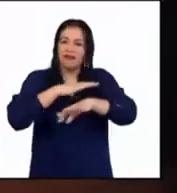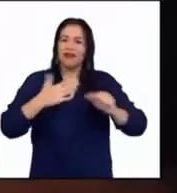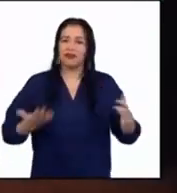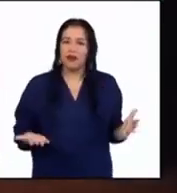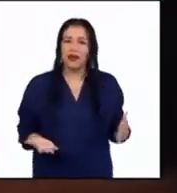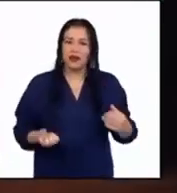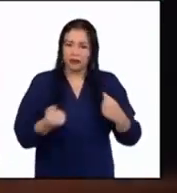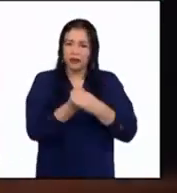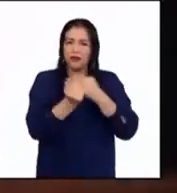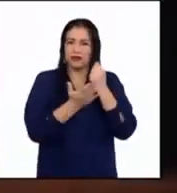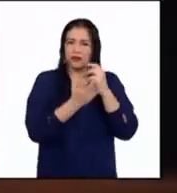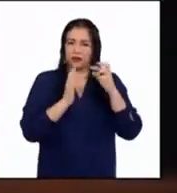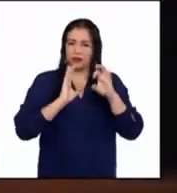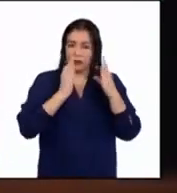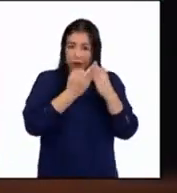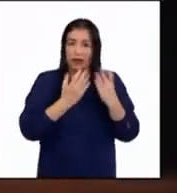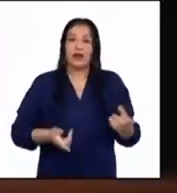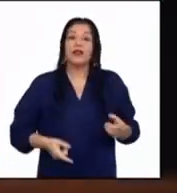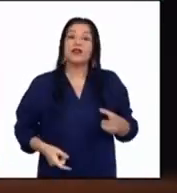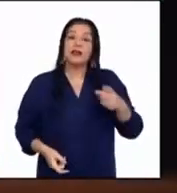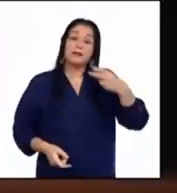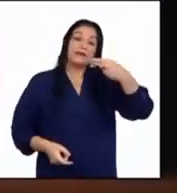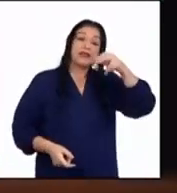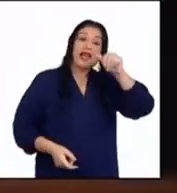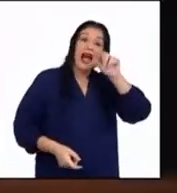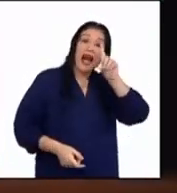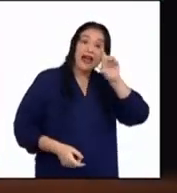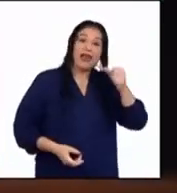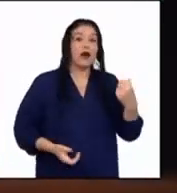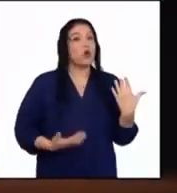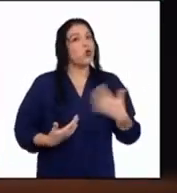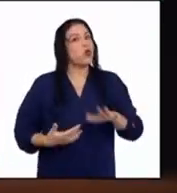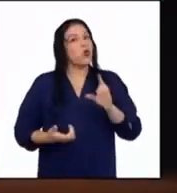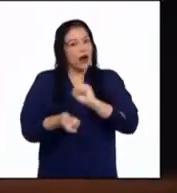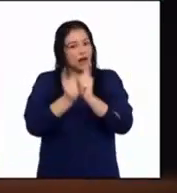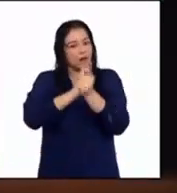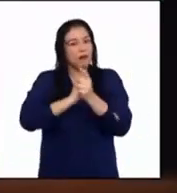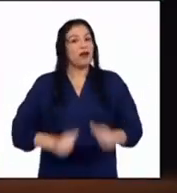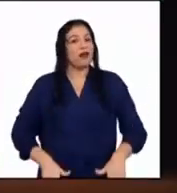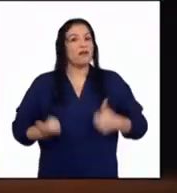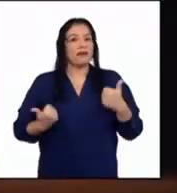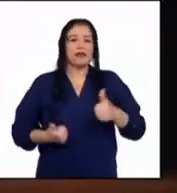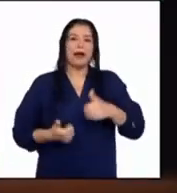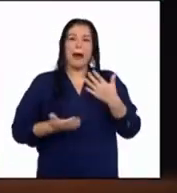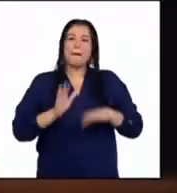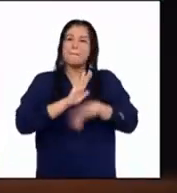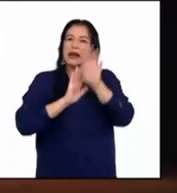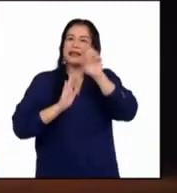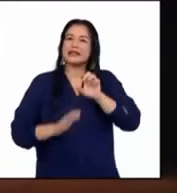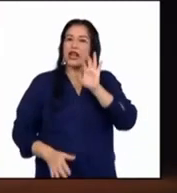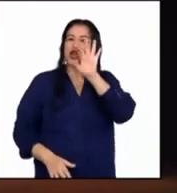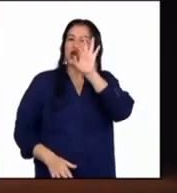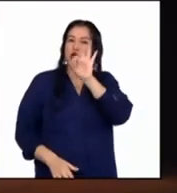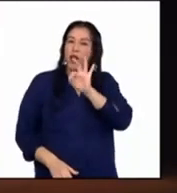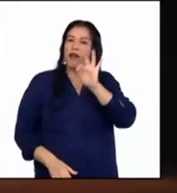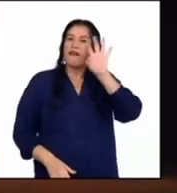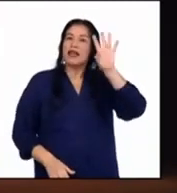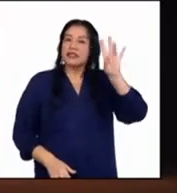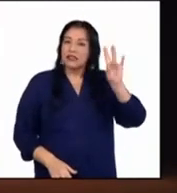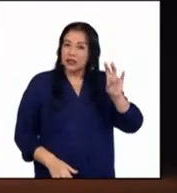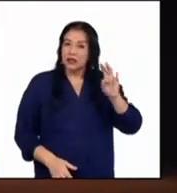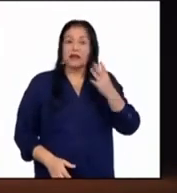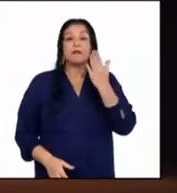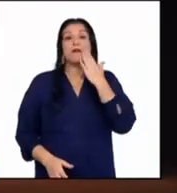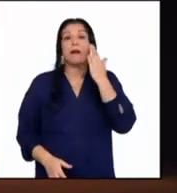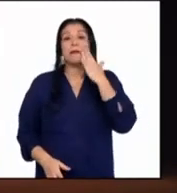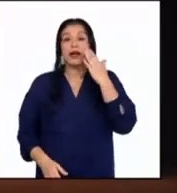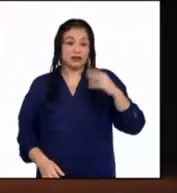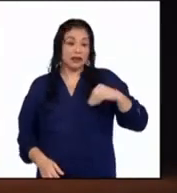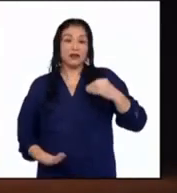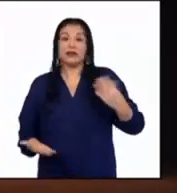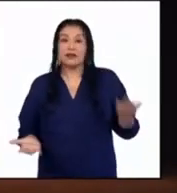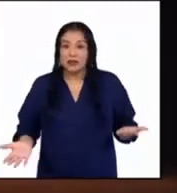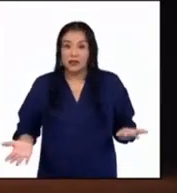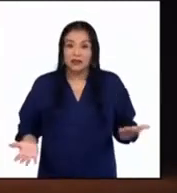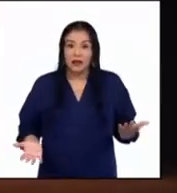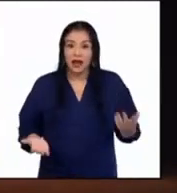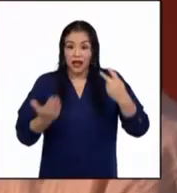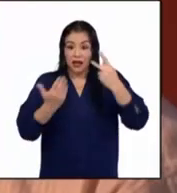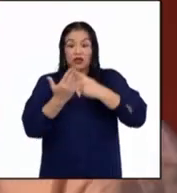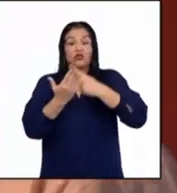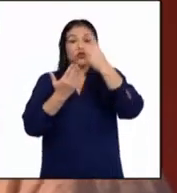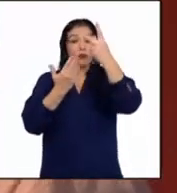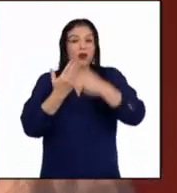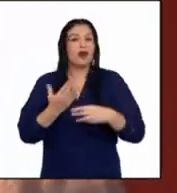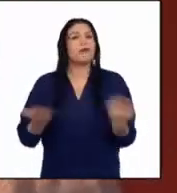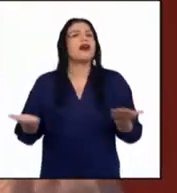ha beneficiado y le ha cambiado la vida a más de 97 madres adolescentes y su programa actualmente funciona